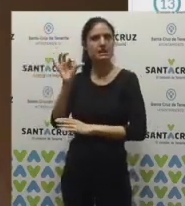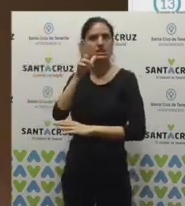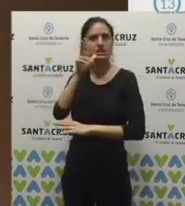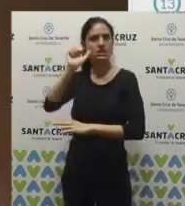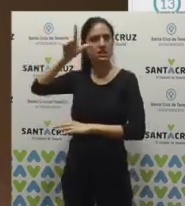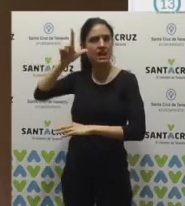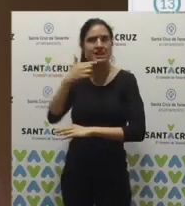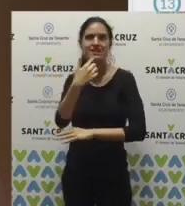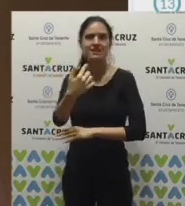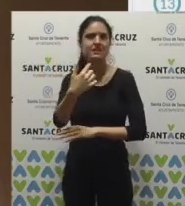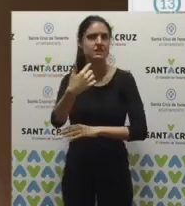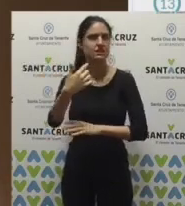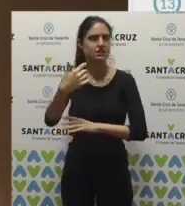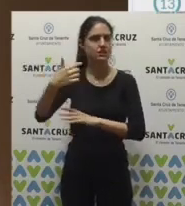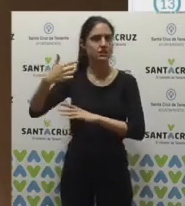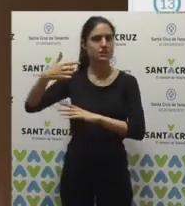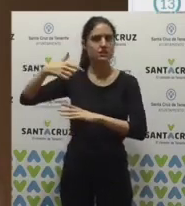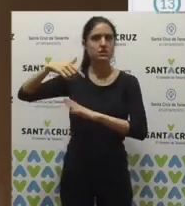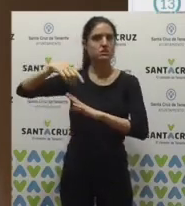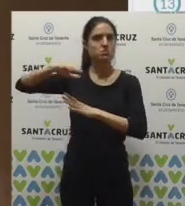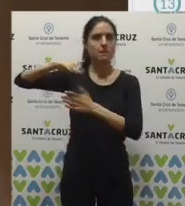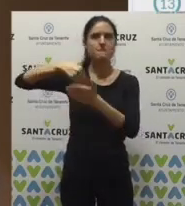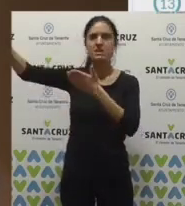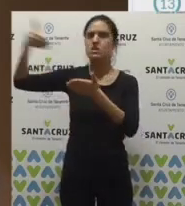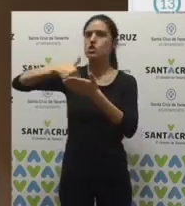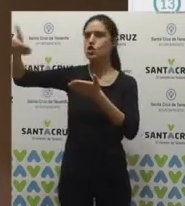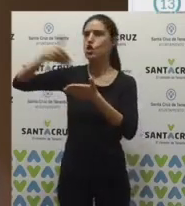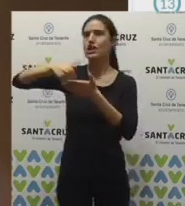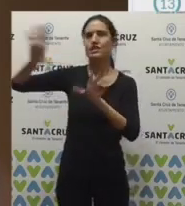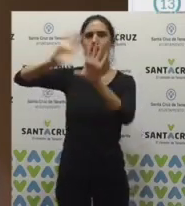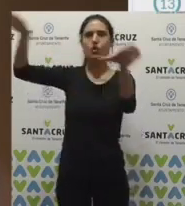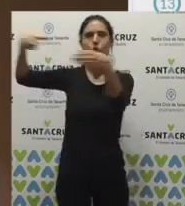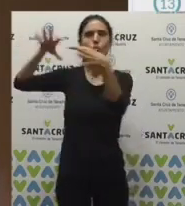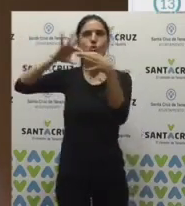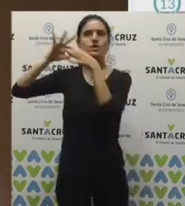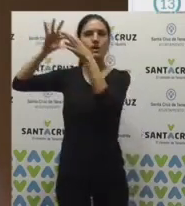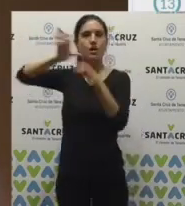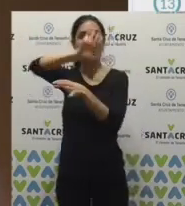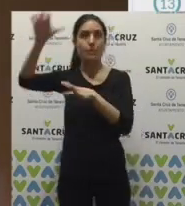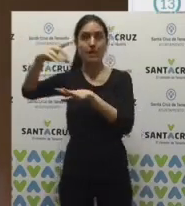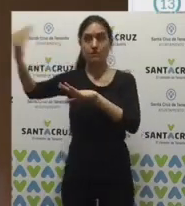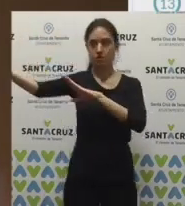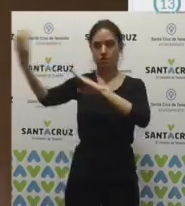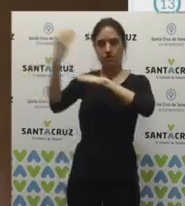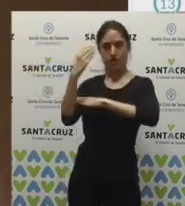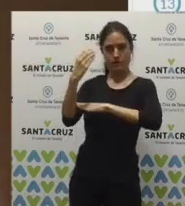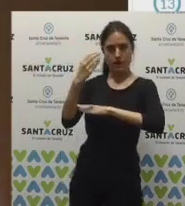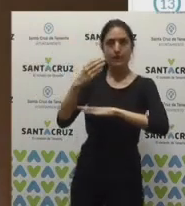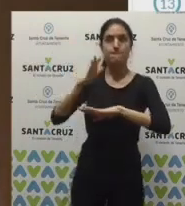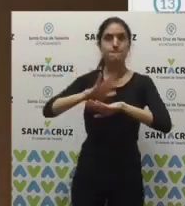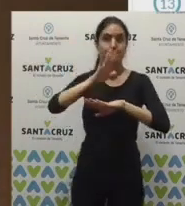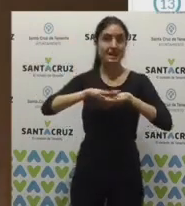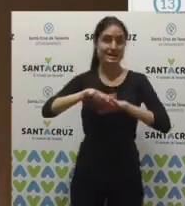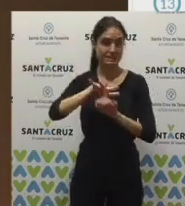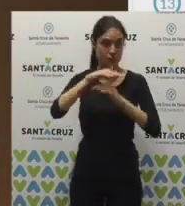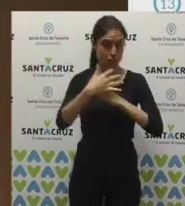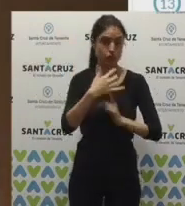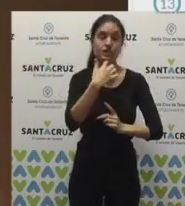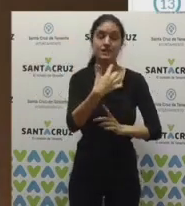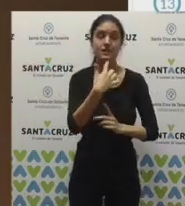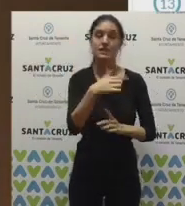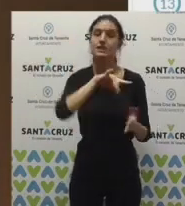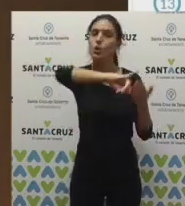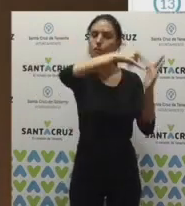comunidad europea de impulso para esta situación que nos encontramos realizar un impulso de esos